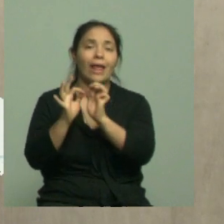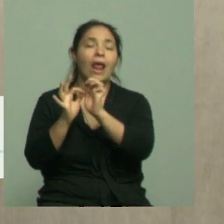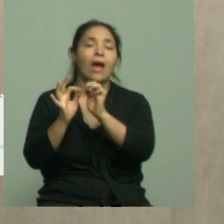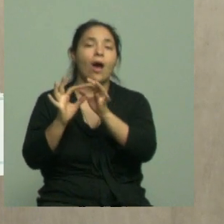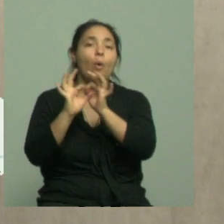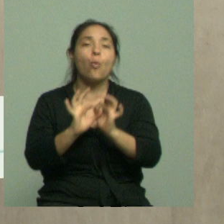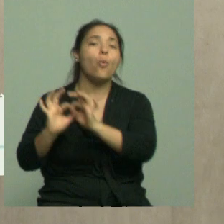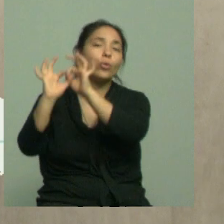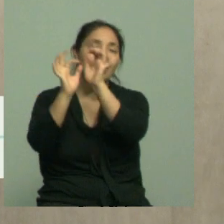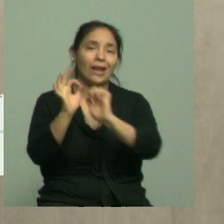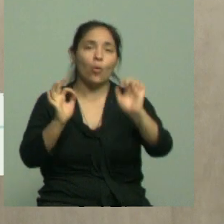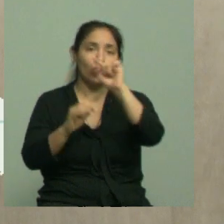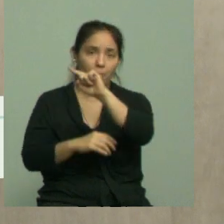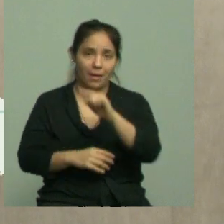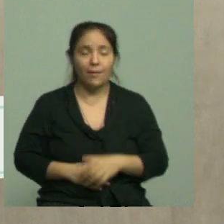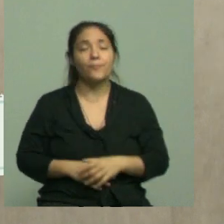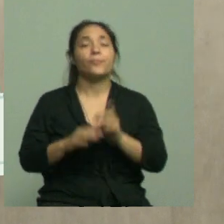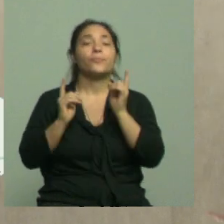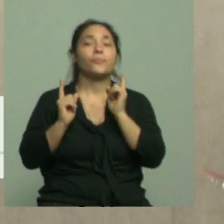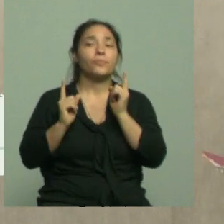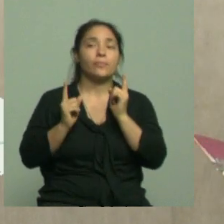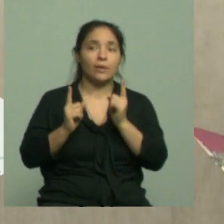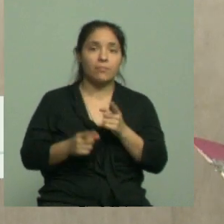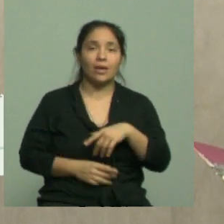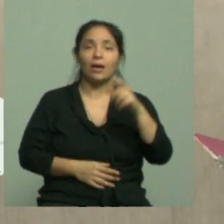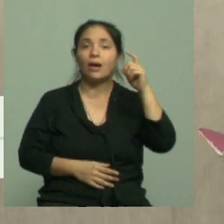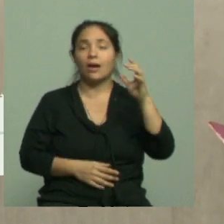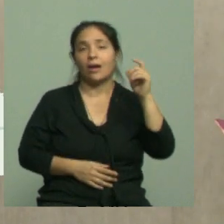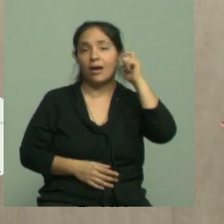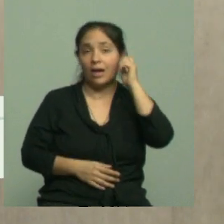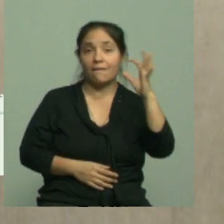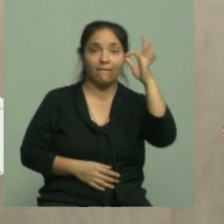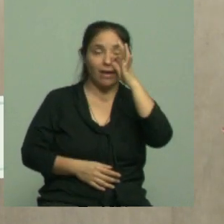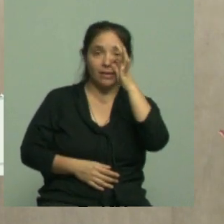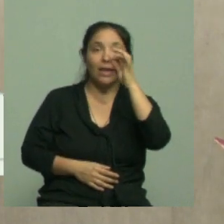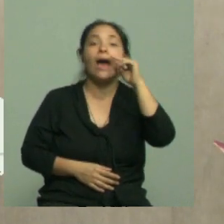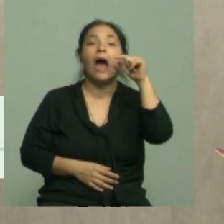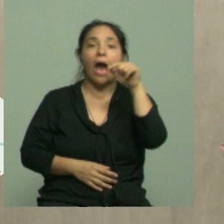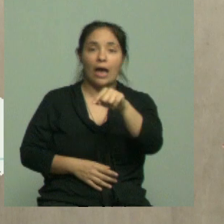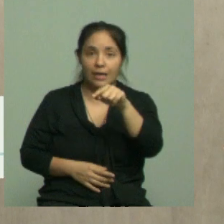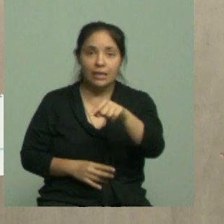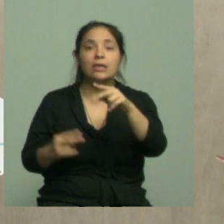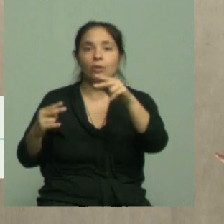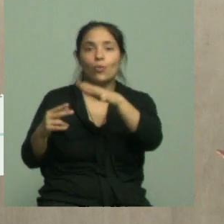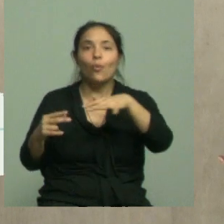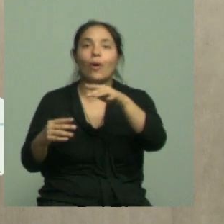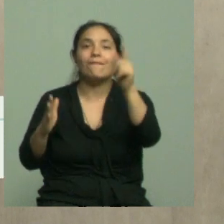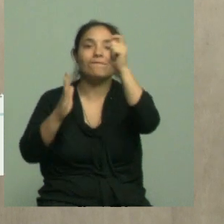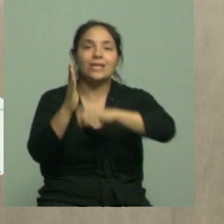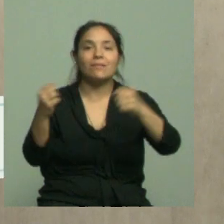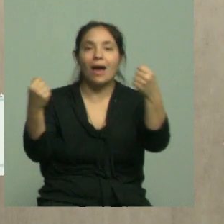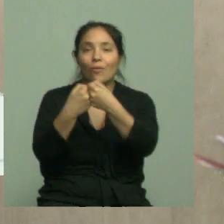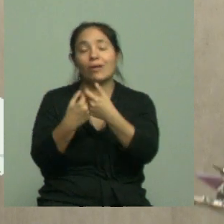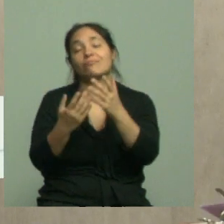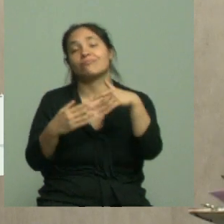justamente donde se van generando tendencias. Muchos actores plantean de que el G20 iba a ser el ámbito, el contexto donde se iba a firmar dicho acuerdo. después del,